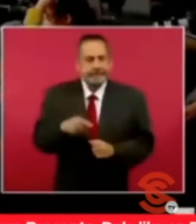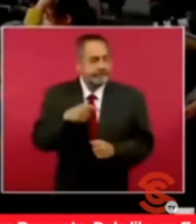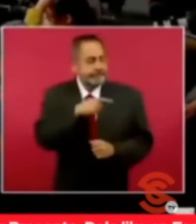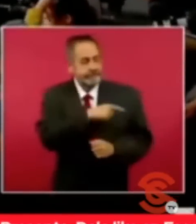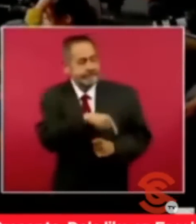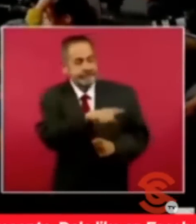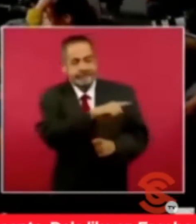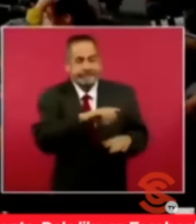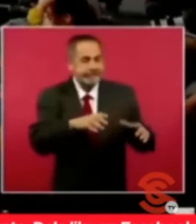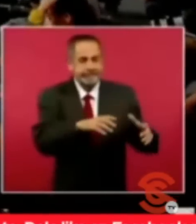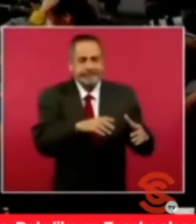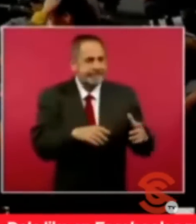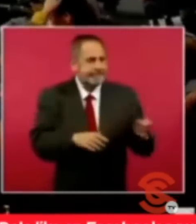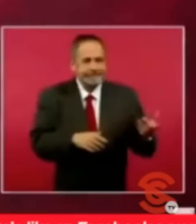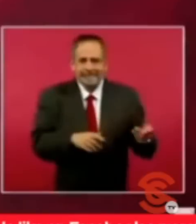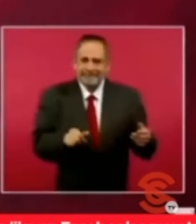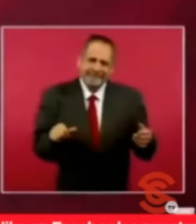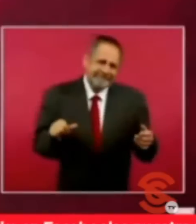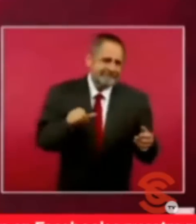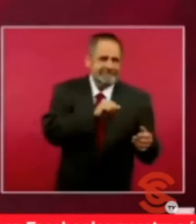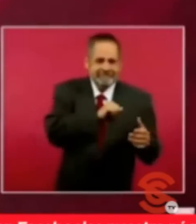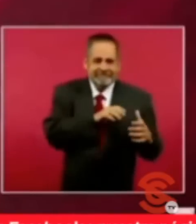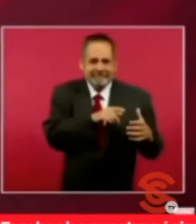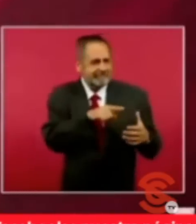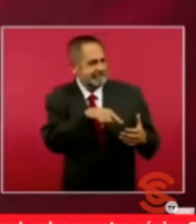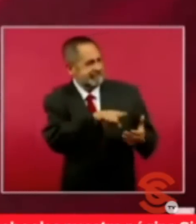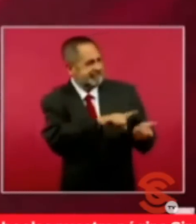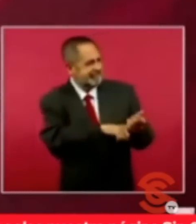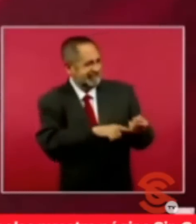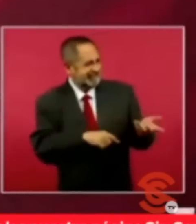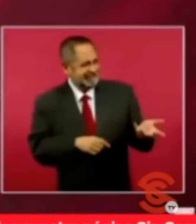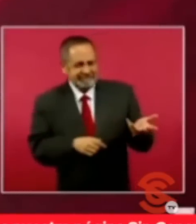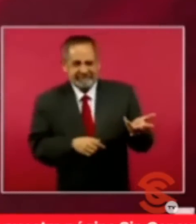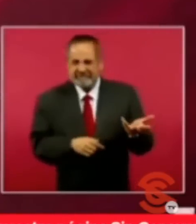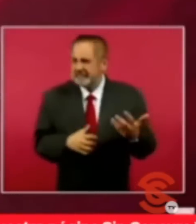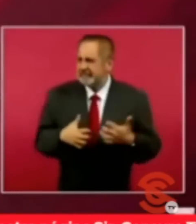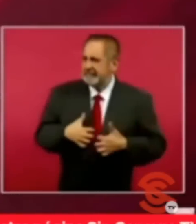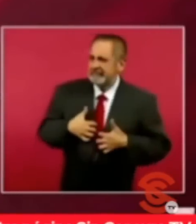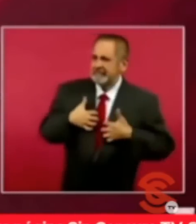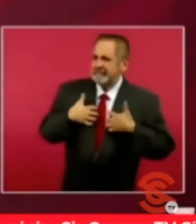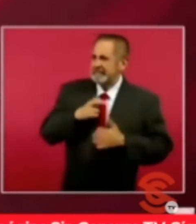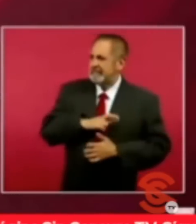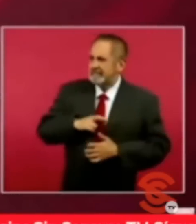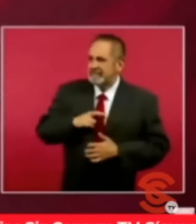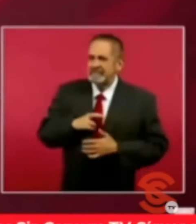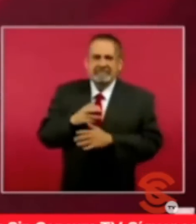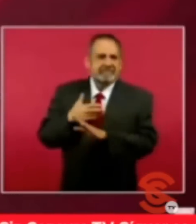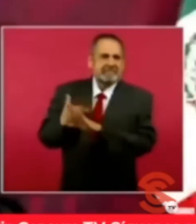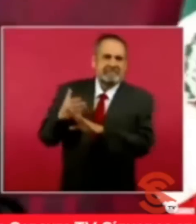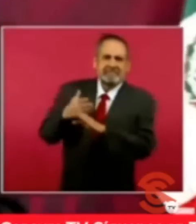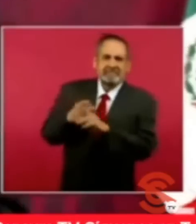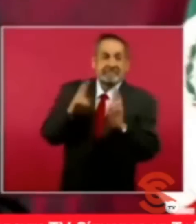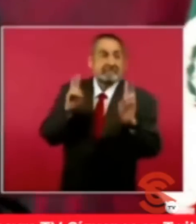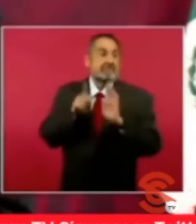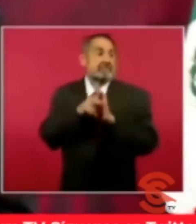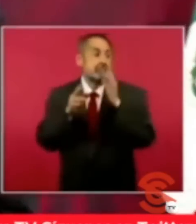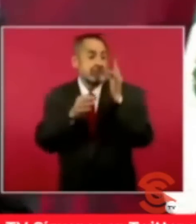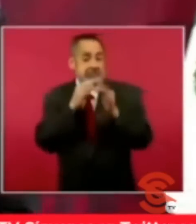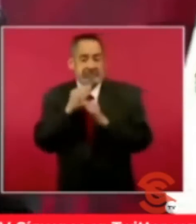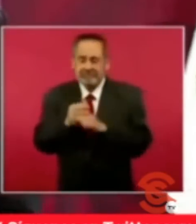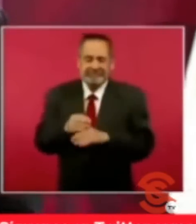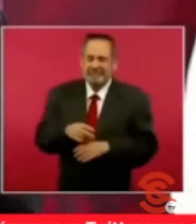verdaderamente pues mezquina la manera en la que algunos medios pseudoperiodistas,